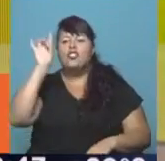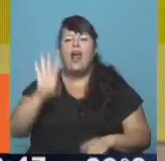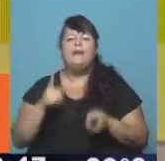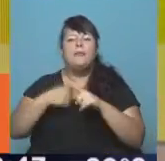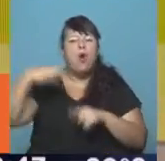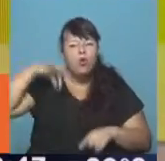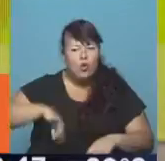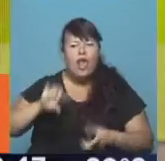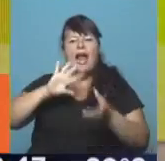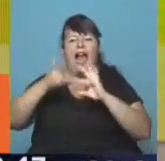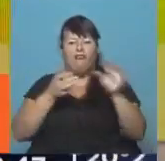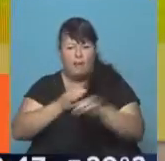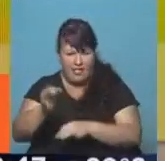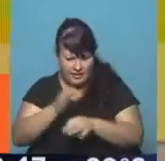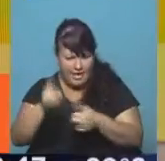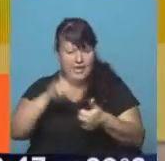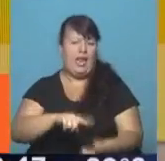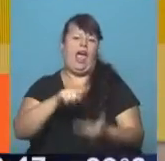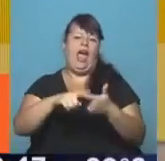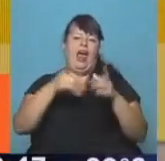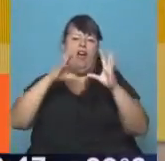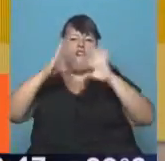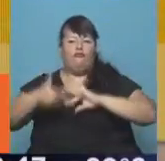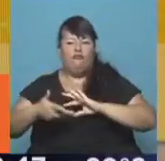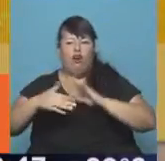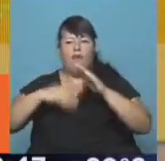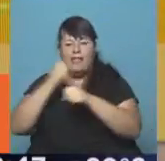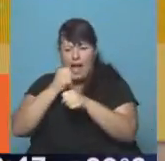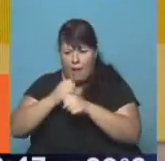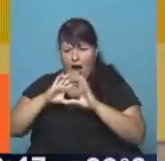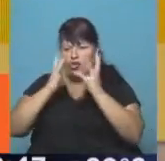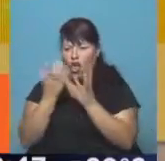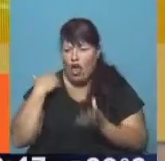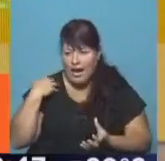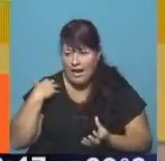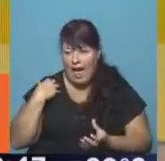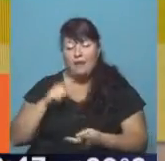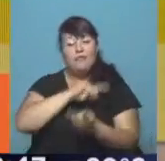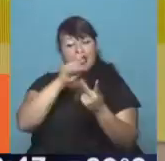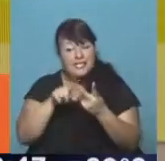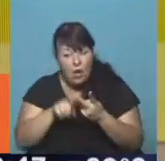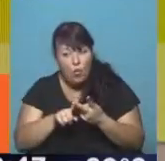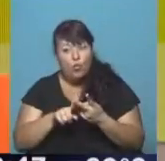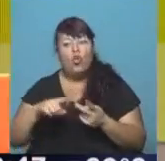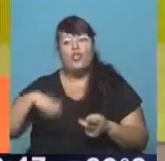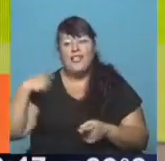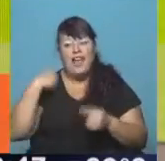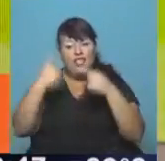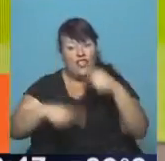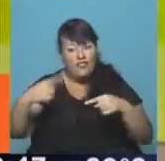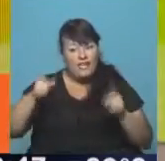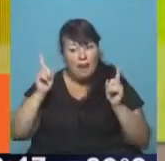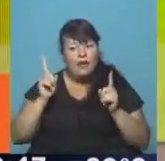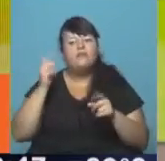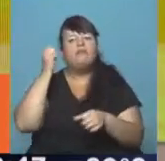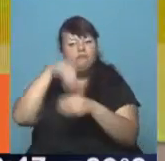salarios sino condiciones pedagógicas digamos condiciones laborales en general en segundo lugar hay varios gremios docentes que están